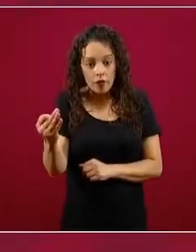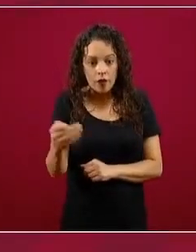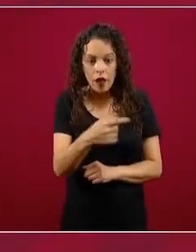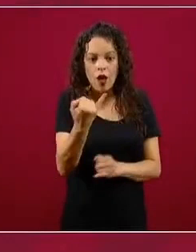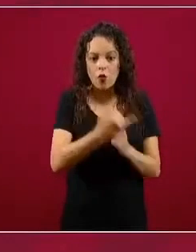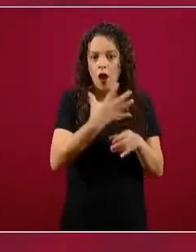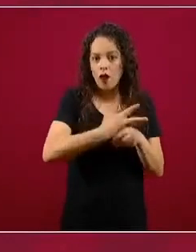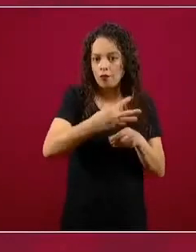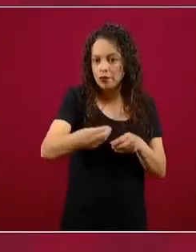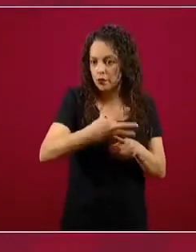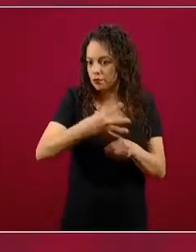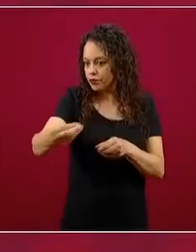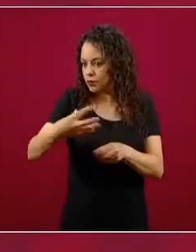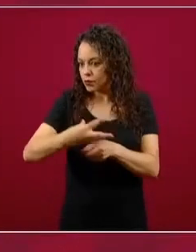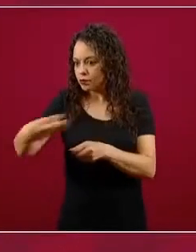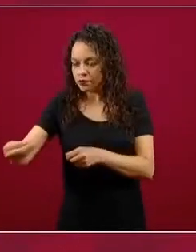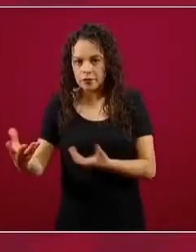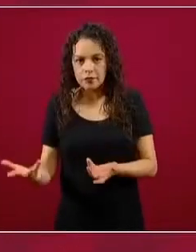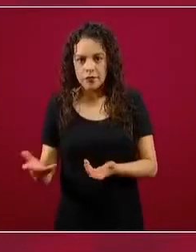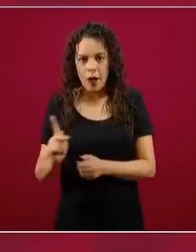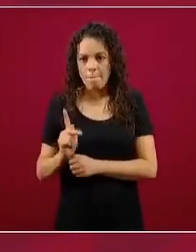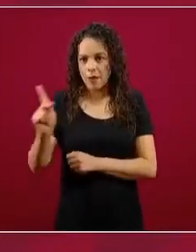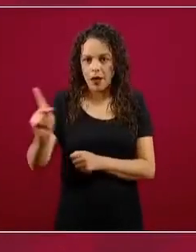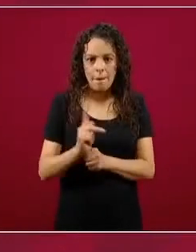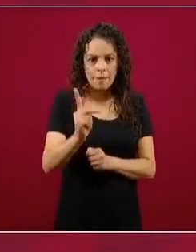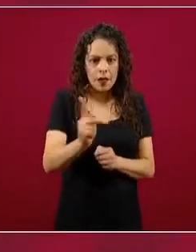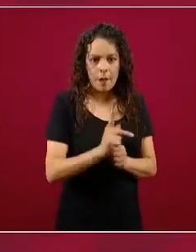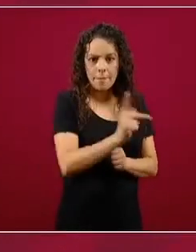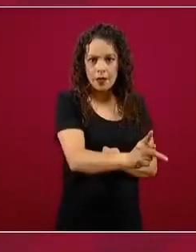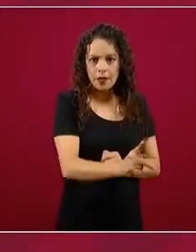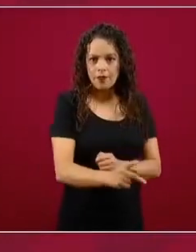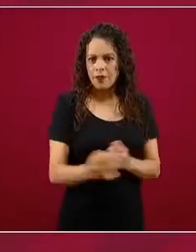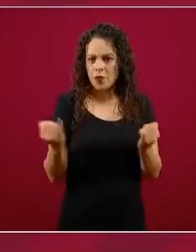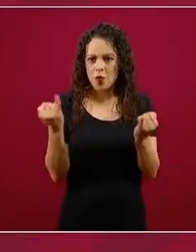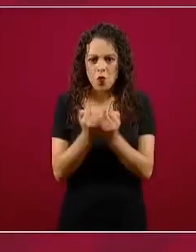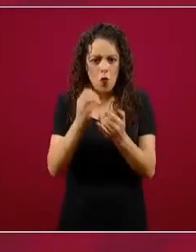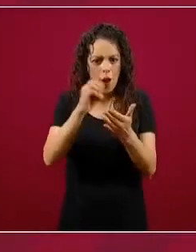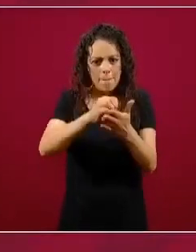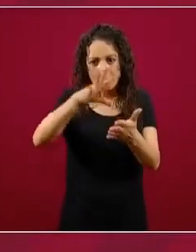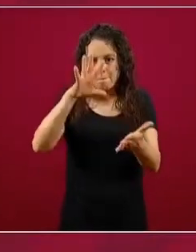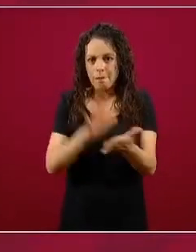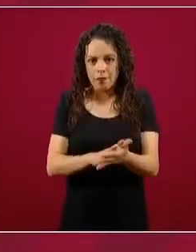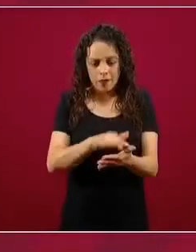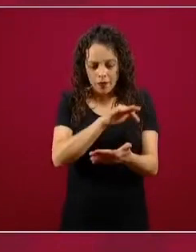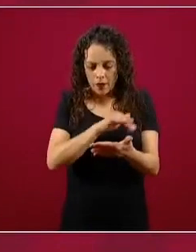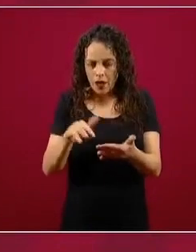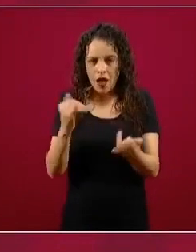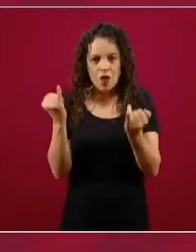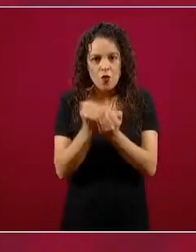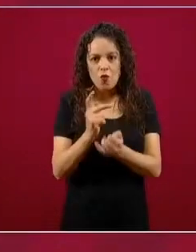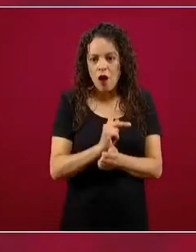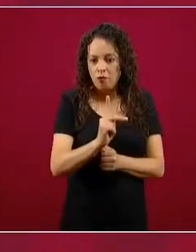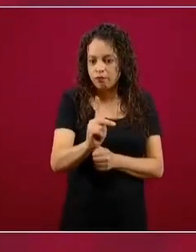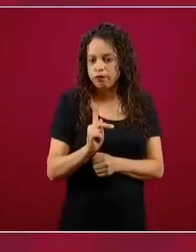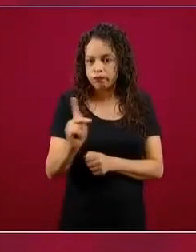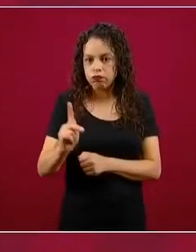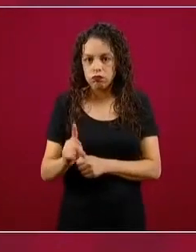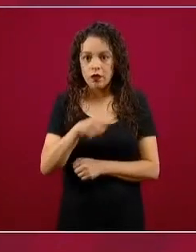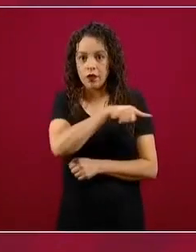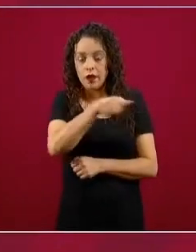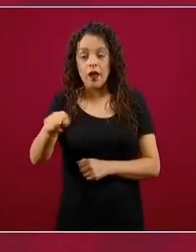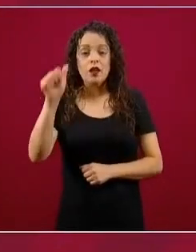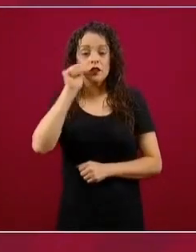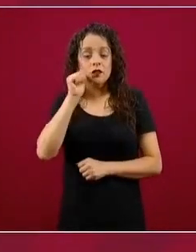semejantes. Luego hay unas que parece como que es un guión calcado, sobre todo las que son más dedicadas a querer desprestigiar la